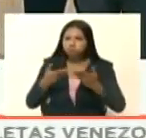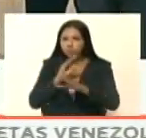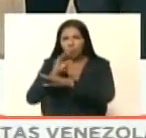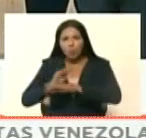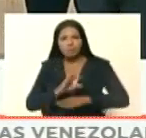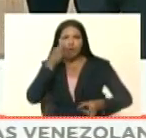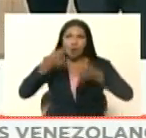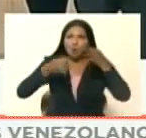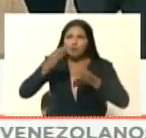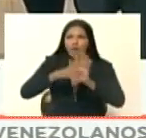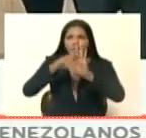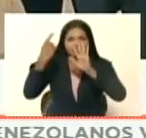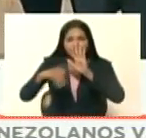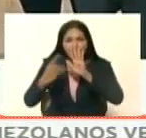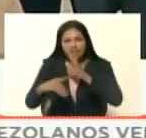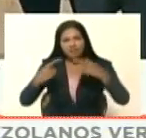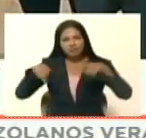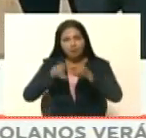la justicia y el derecho